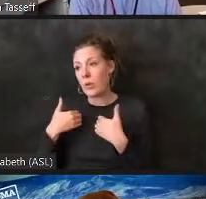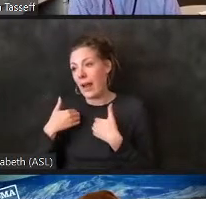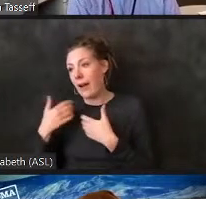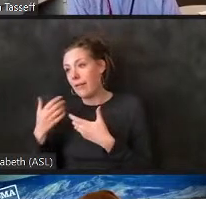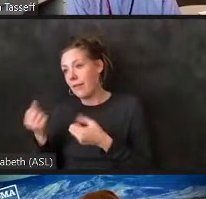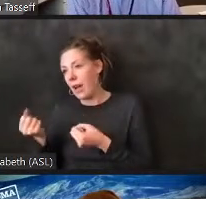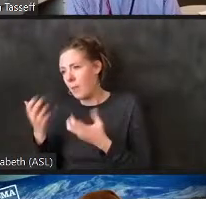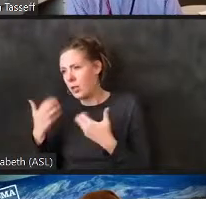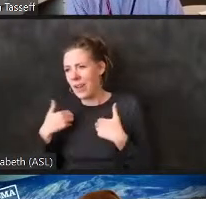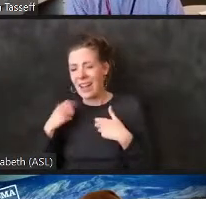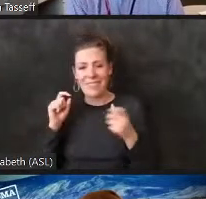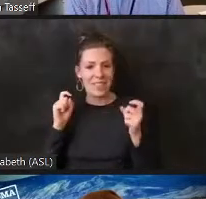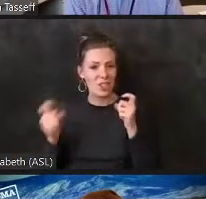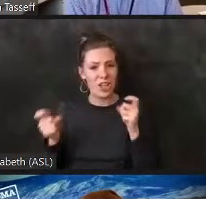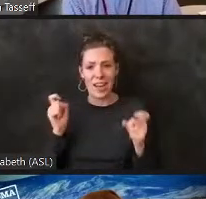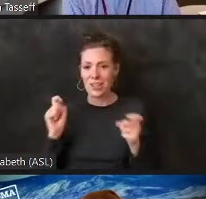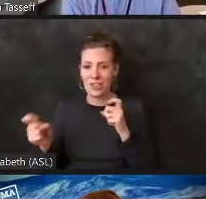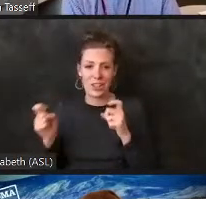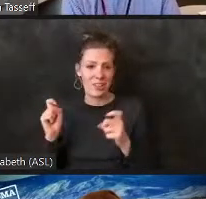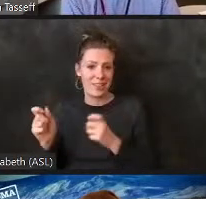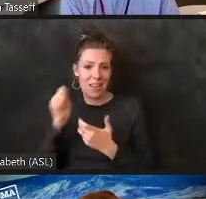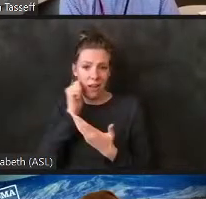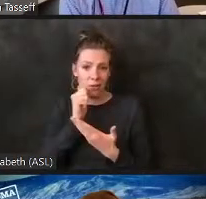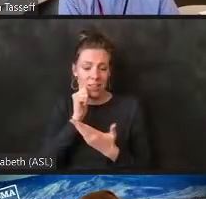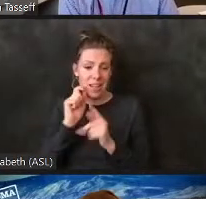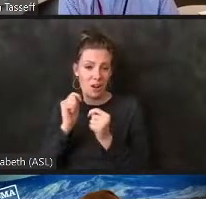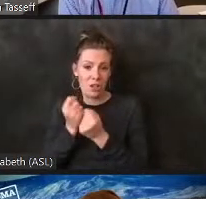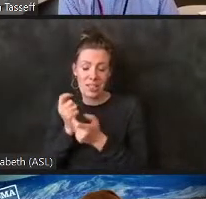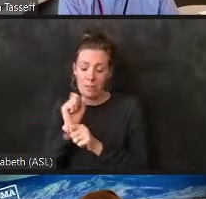mucho movimiento de dosis que entran y dosis que salen.